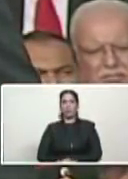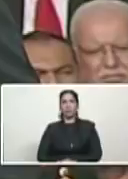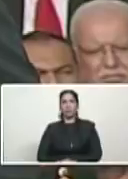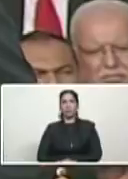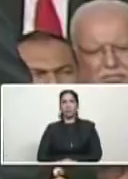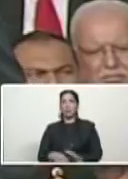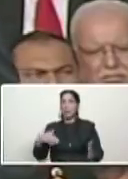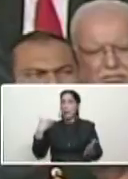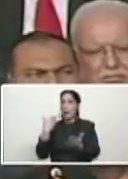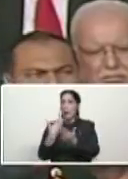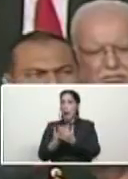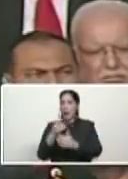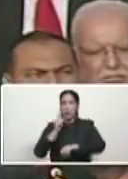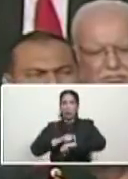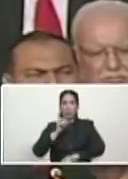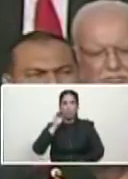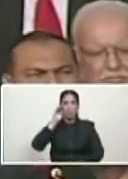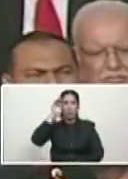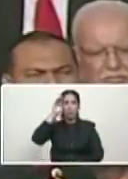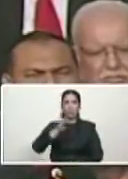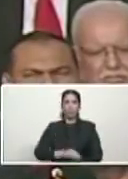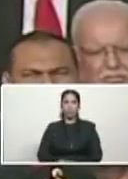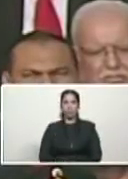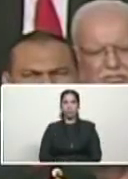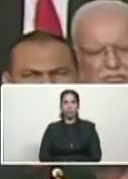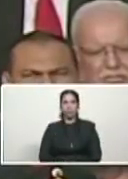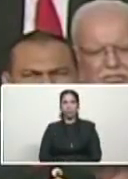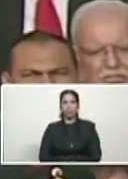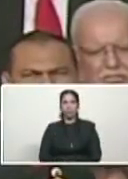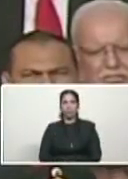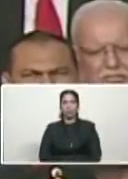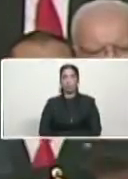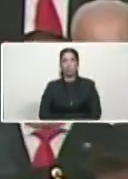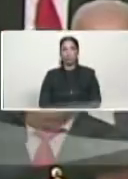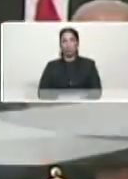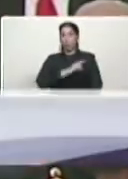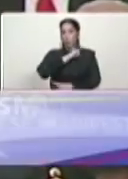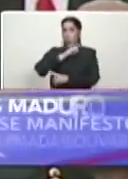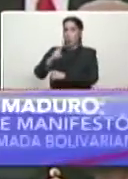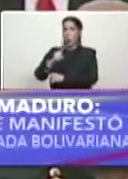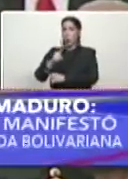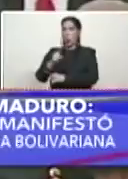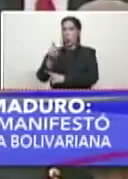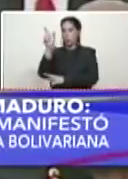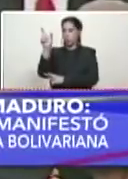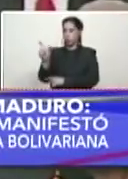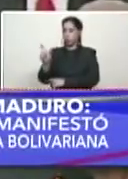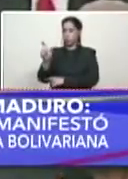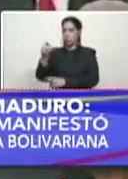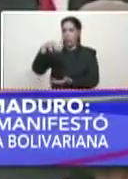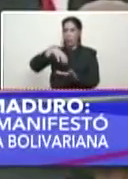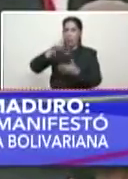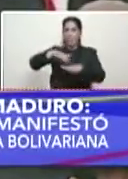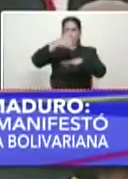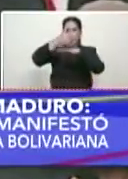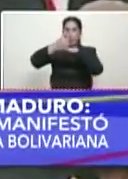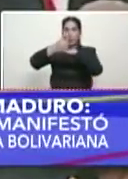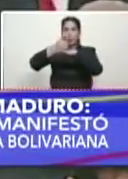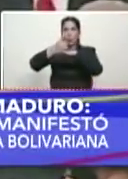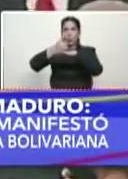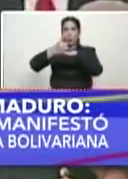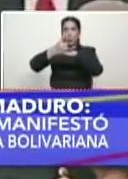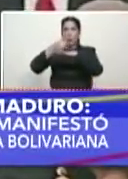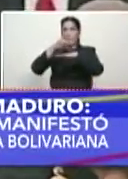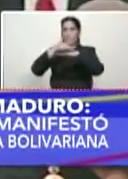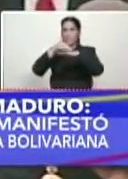hasta los tiempos futuros. En ese sentido, le he dado la orden al Estado Mayor Superior, al Ministro